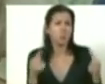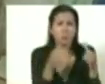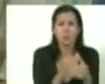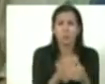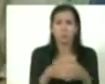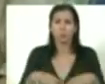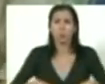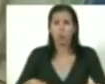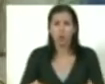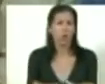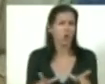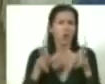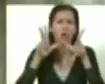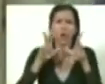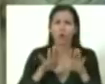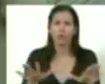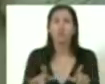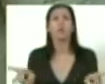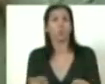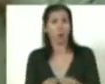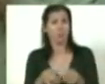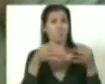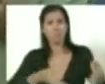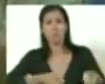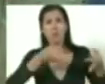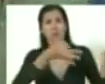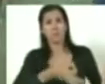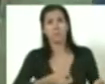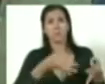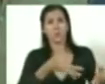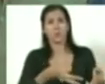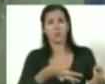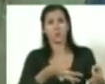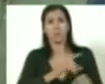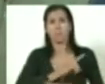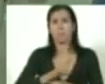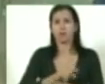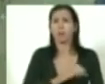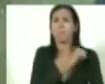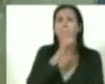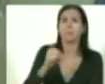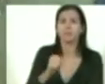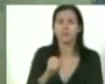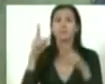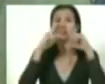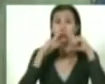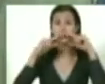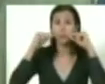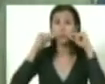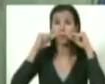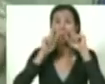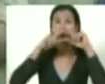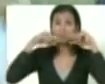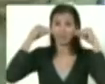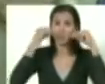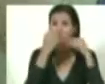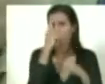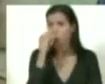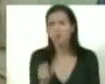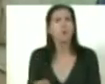oligarquía horrorosa, como la misma oligarquía que ordenó el asesinato de Zamora. Son